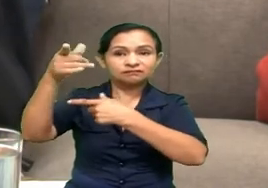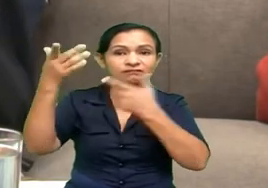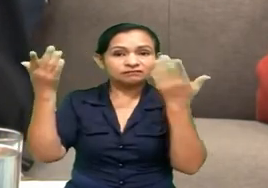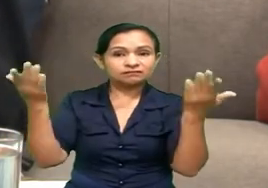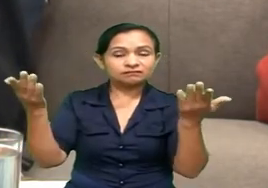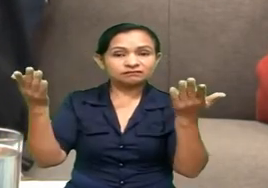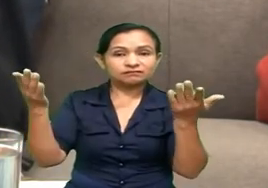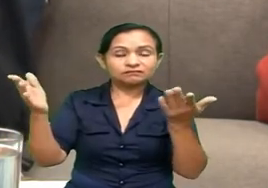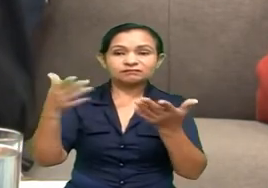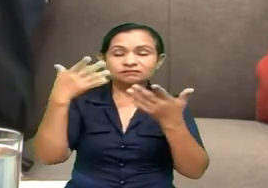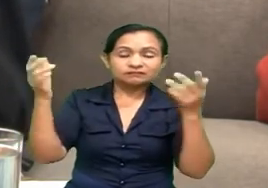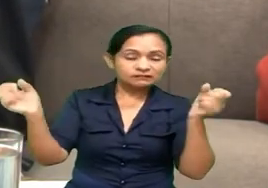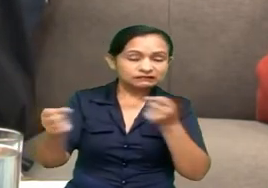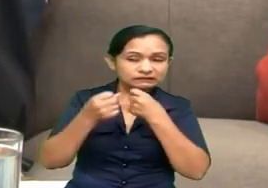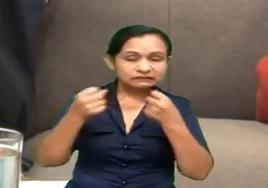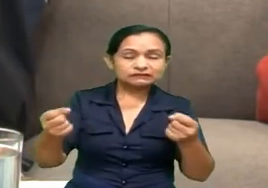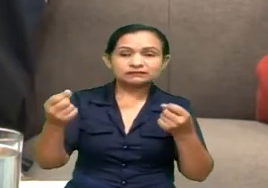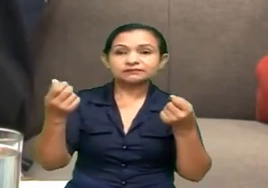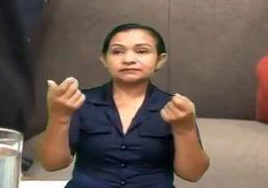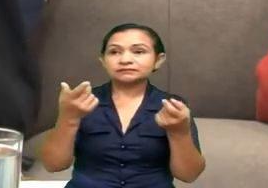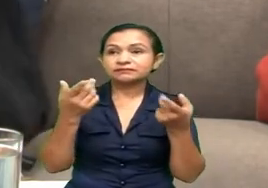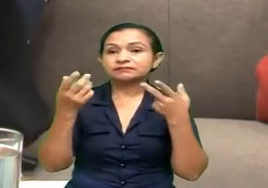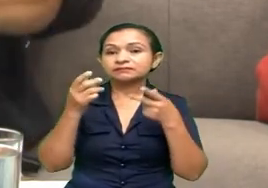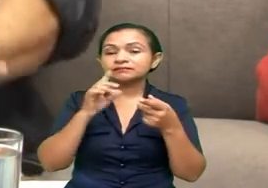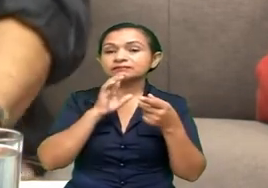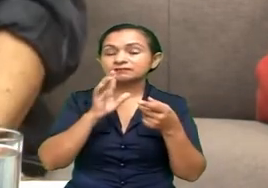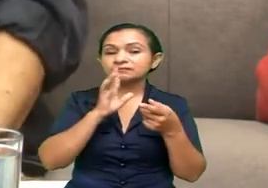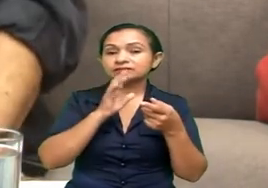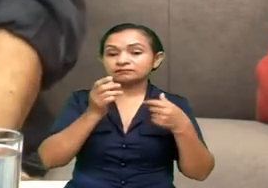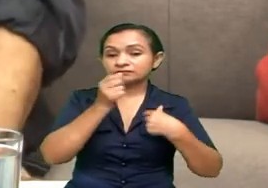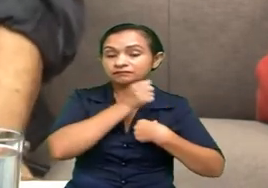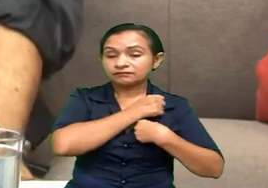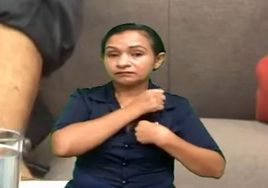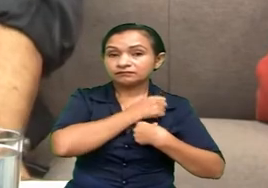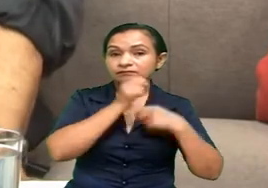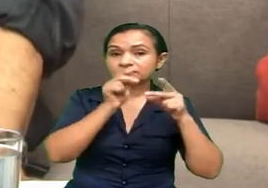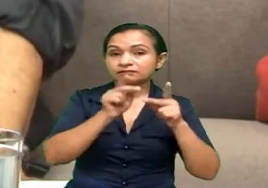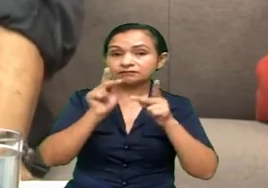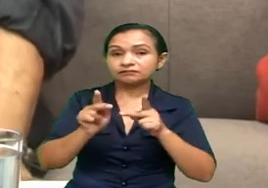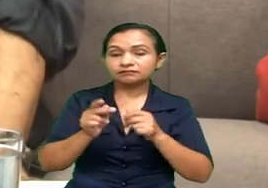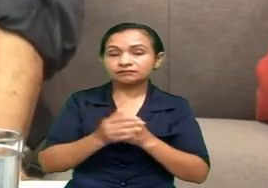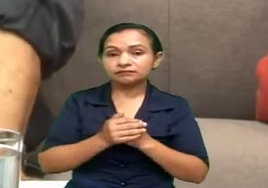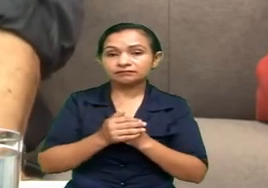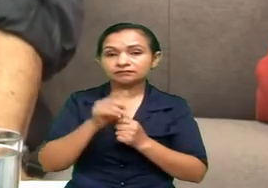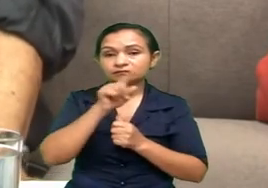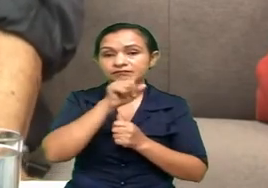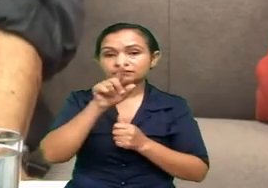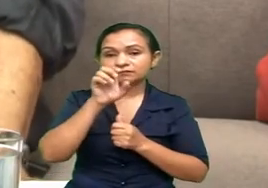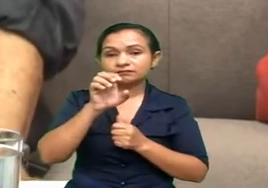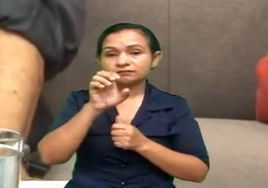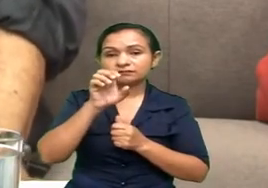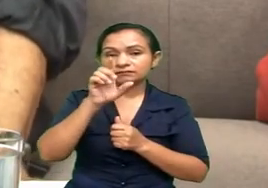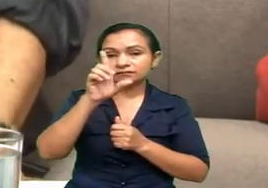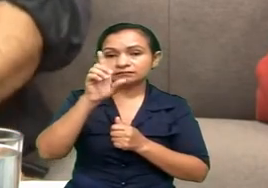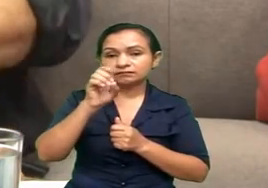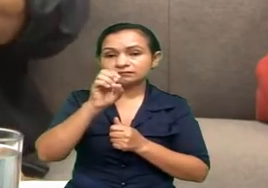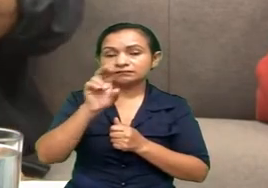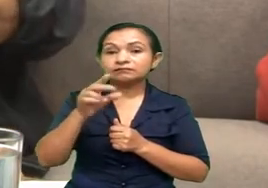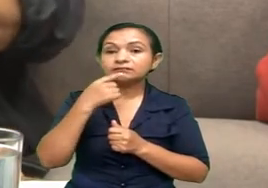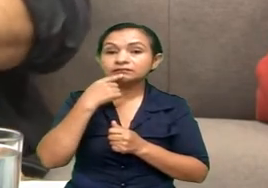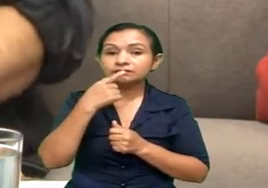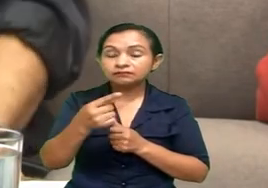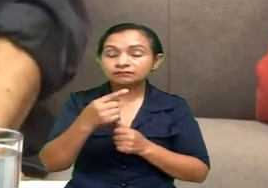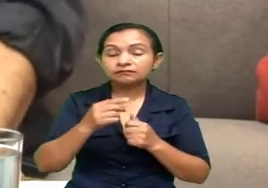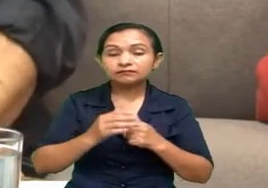Es una barbaridad que no sé qué, y comienzan pues los... Entonces Celedón les dice,